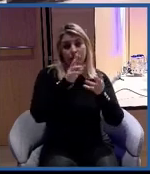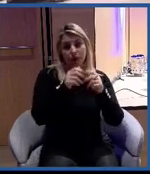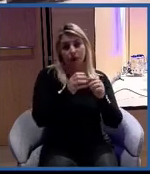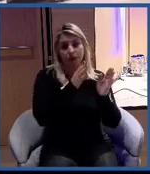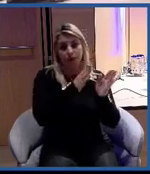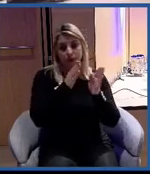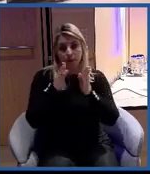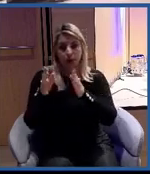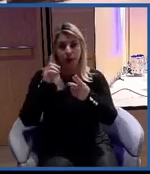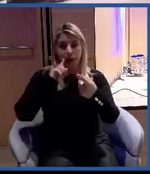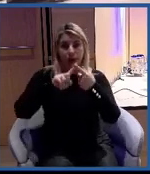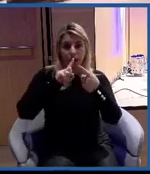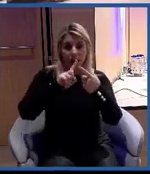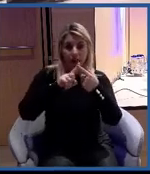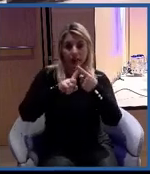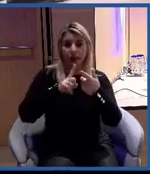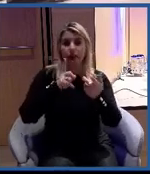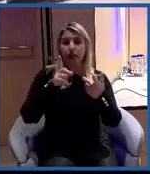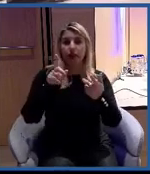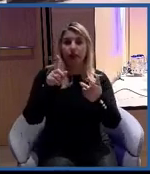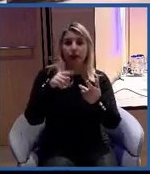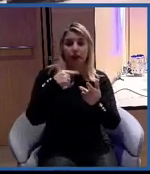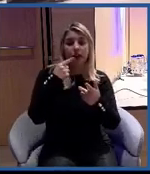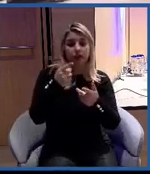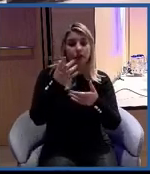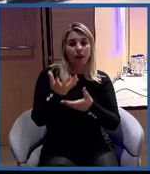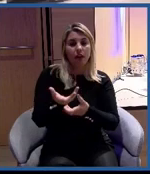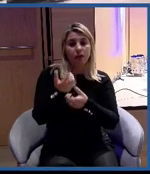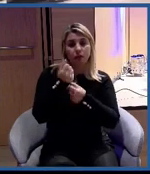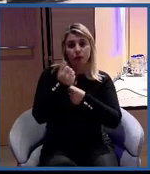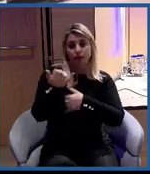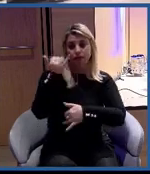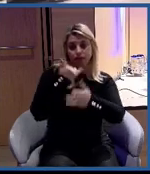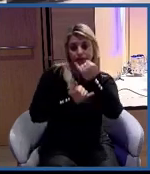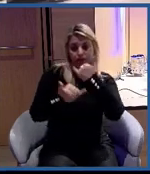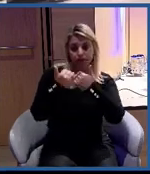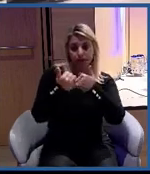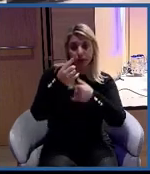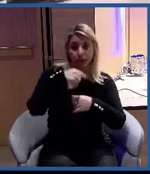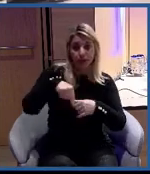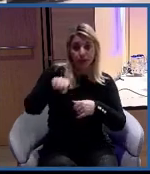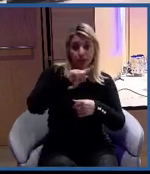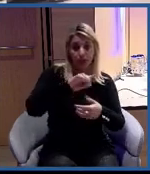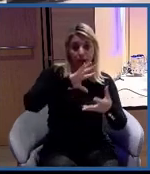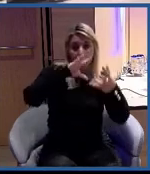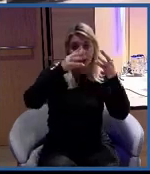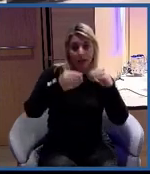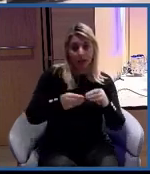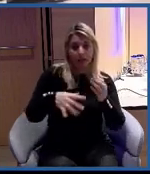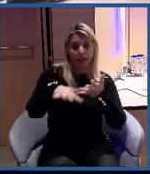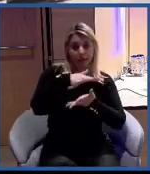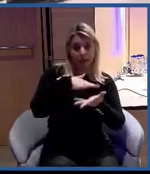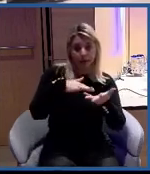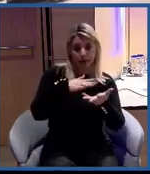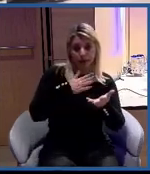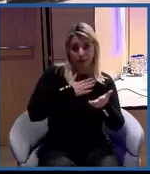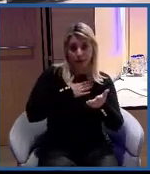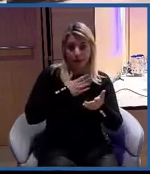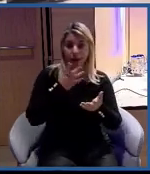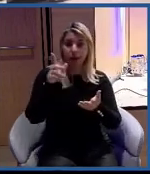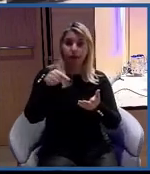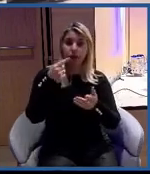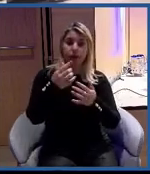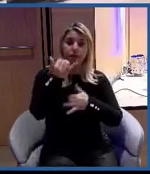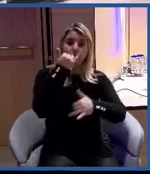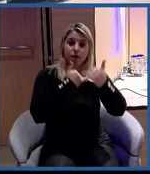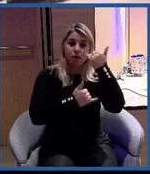Alianza con social tic y ellos no nos pasaron un estándar que nosotros adaptamos a nuestro caso entonces toda la